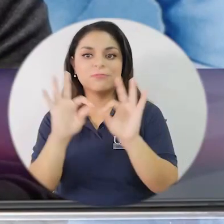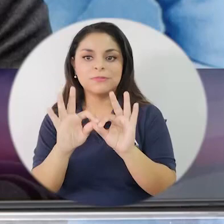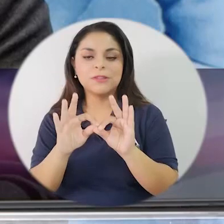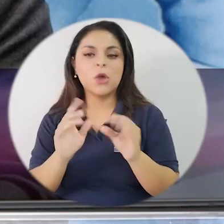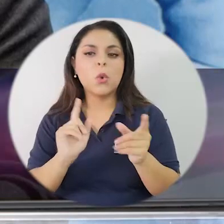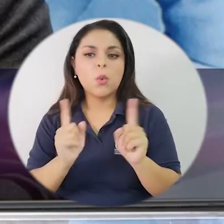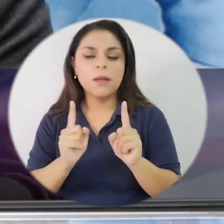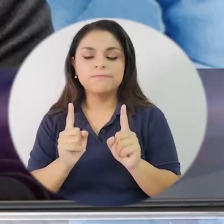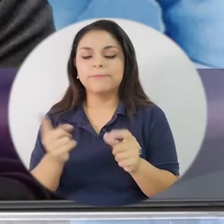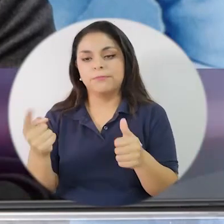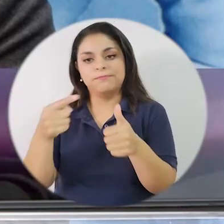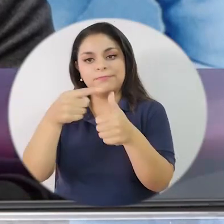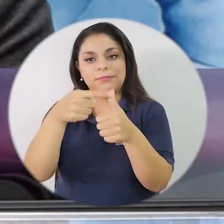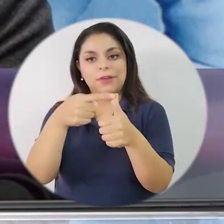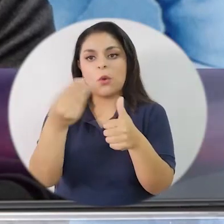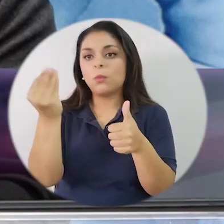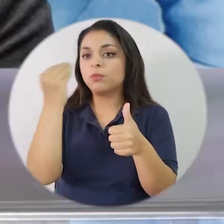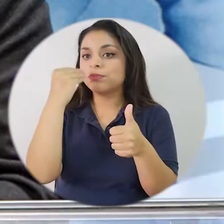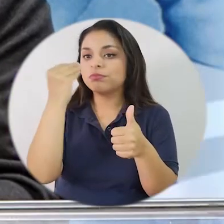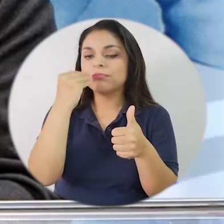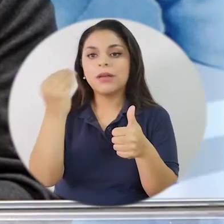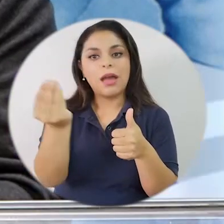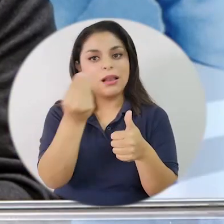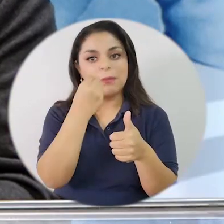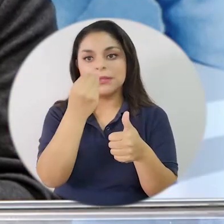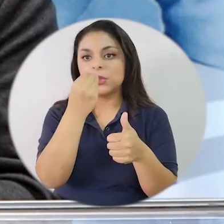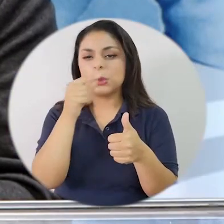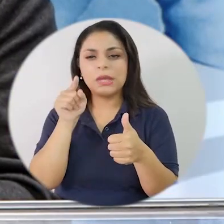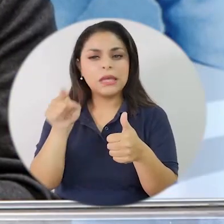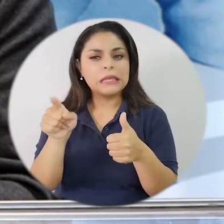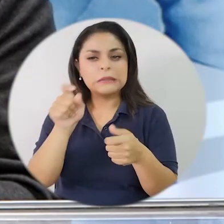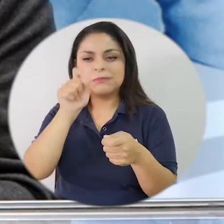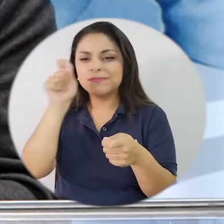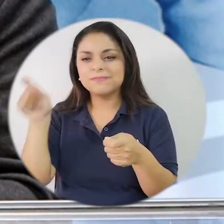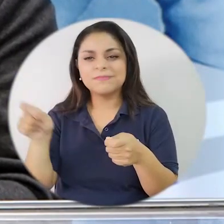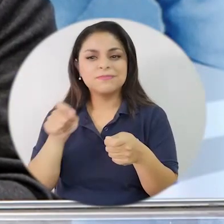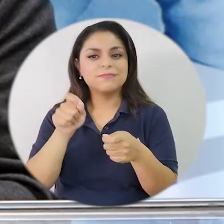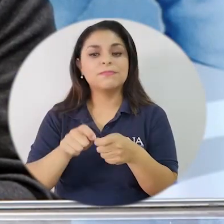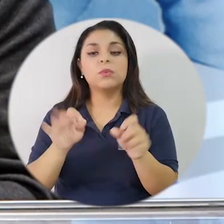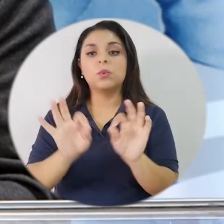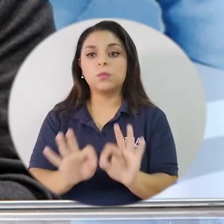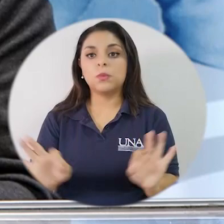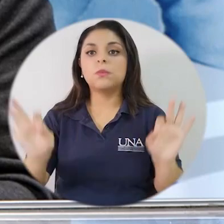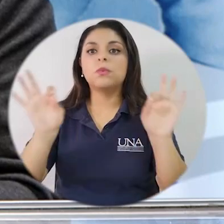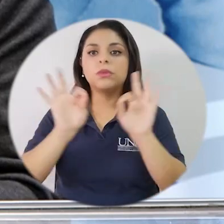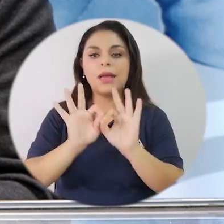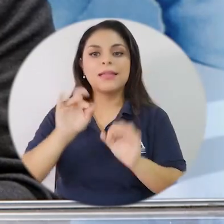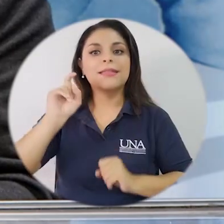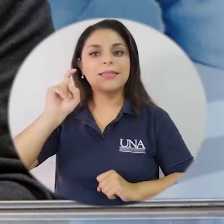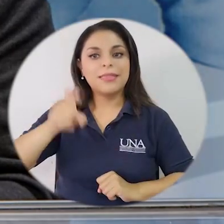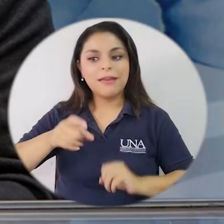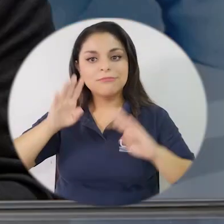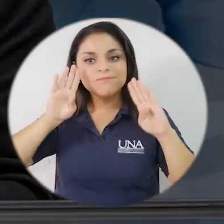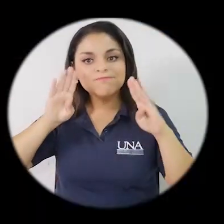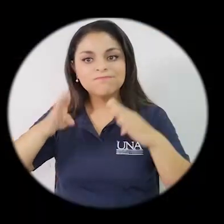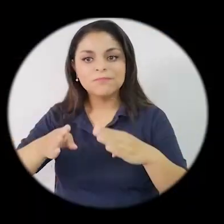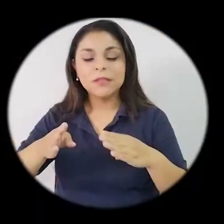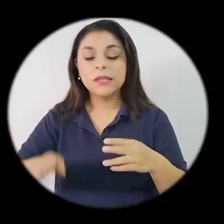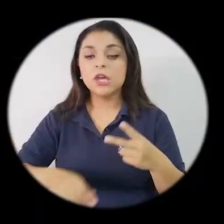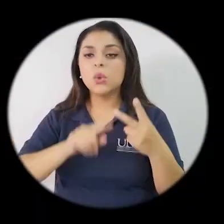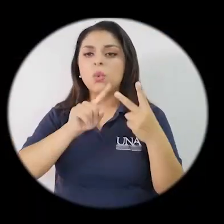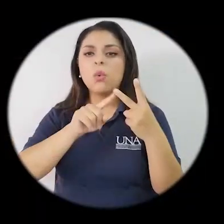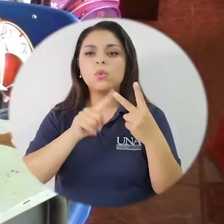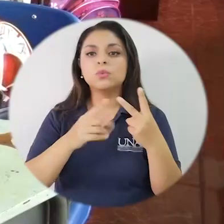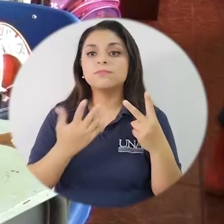que la alimentación es un factor puntual e importante que se debe tomar en cuenta, y lo